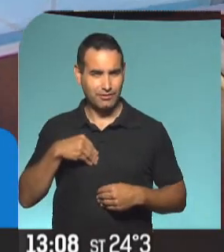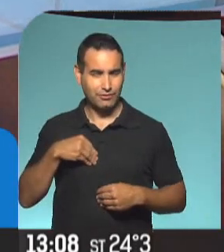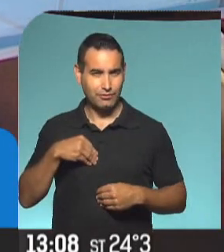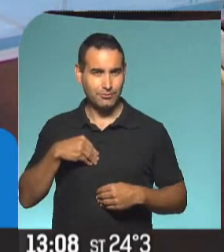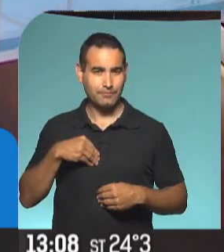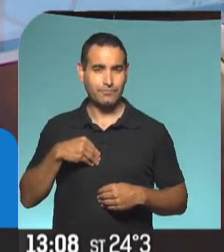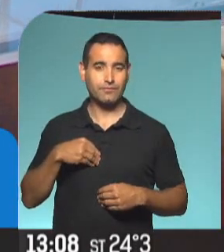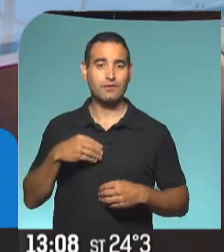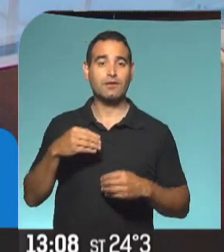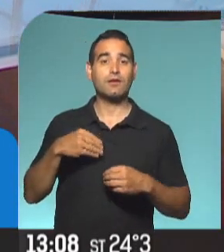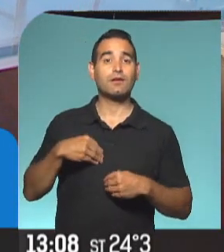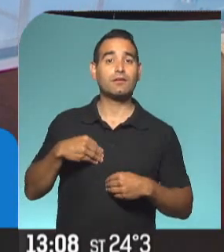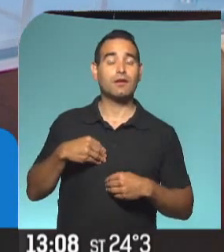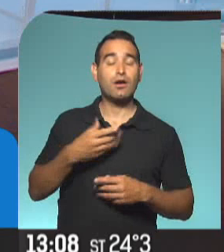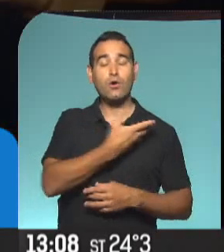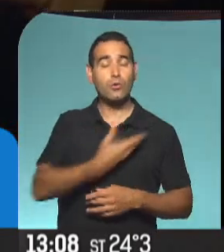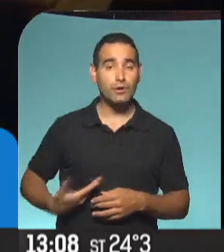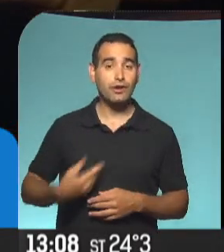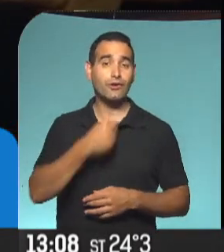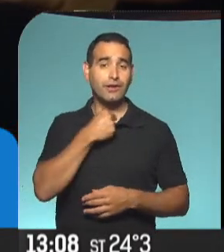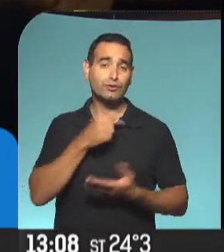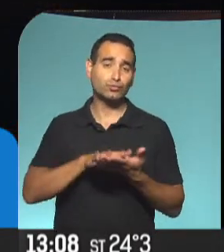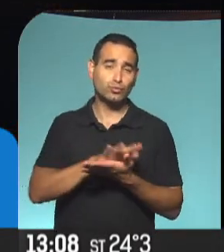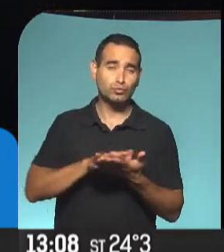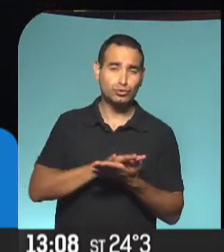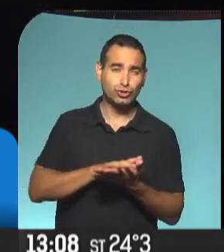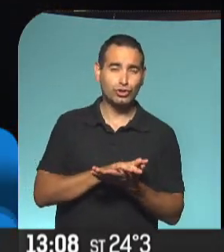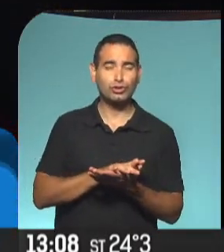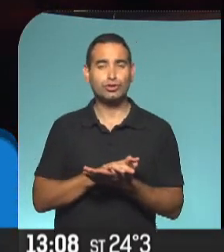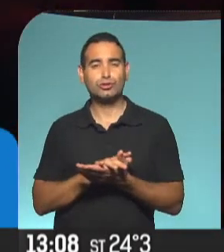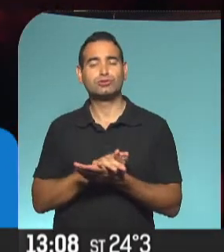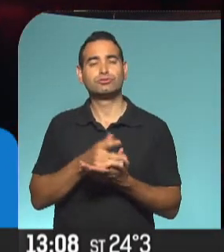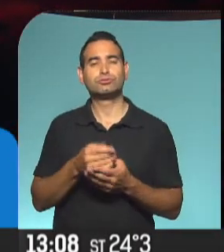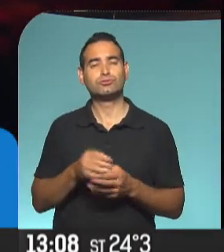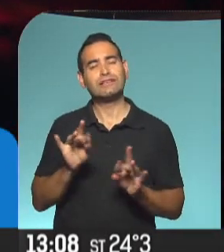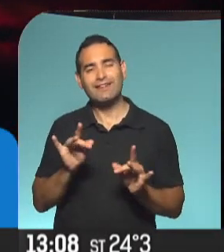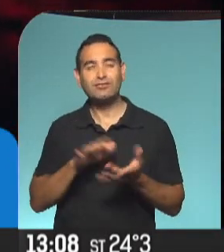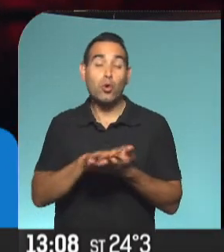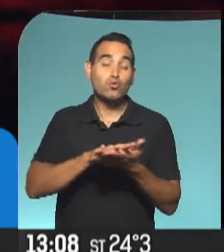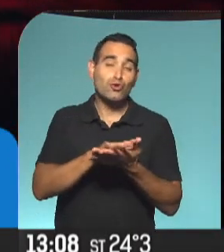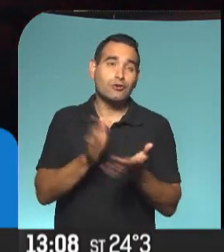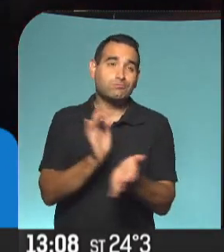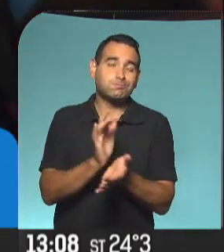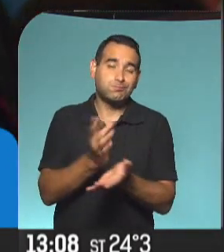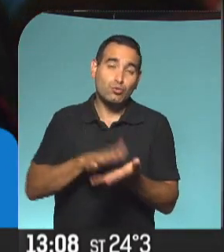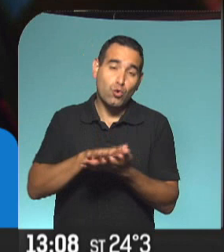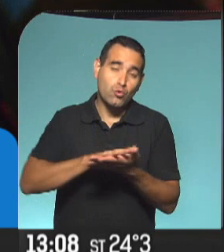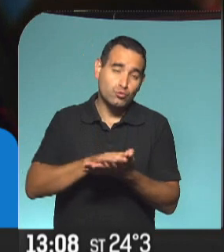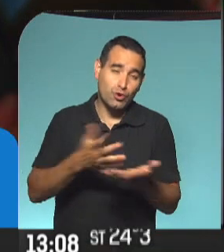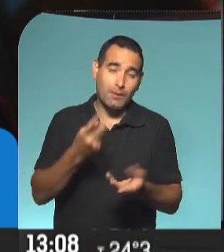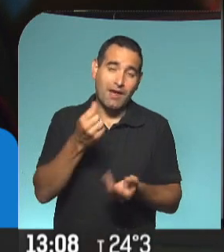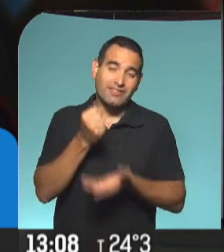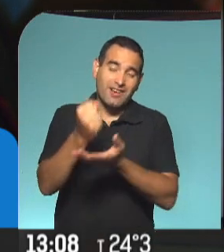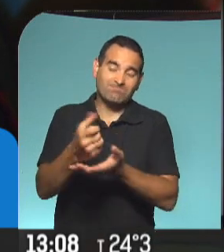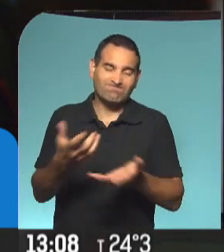el Estado ahora intenta reparar. Yo sé que la reparación histórica es un tema difícil para hablarlo, la reparación, que es una reparación económica.